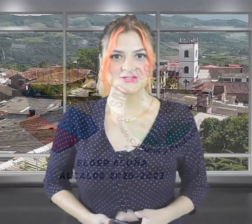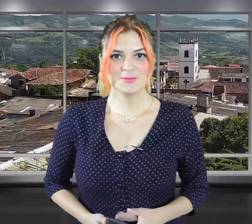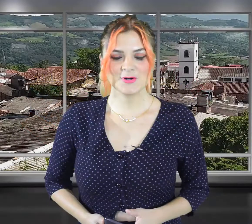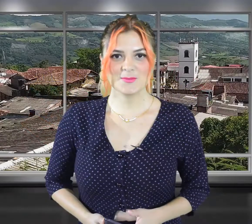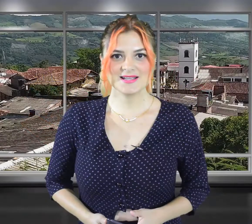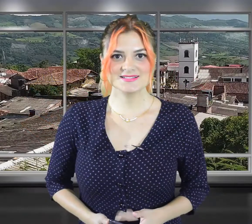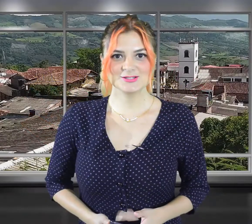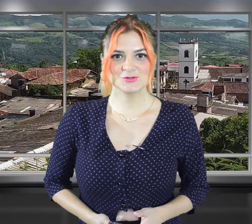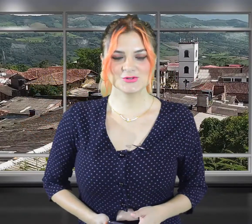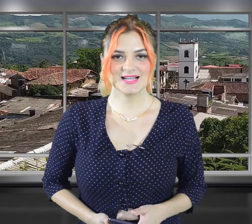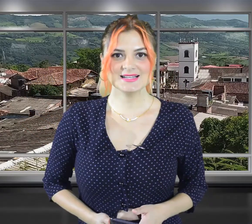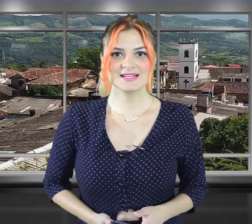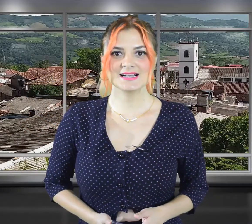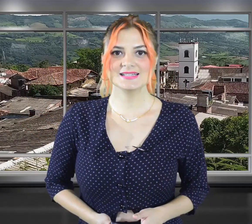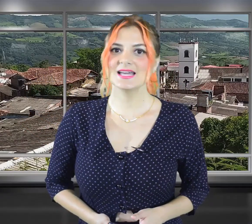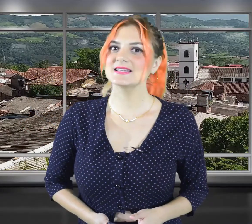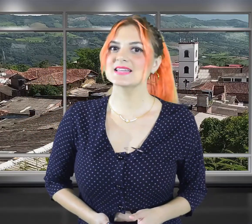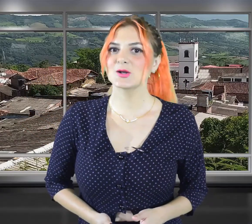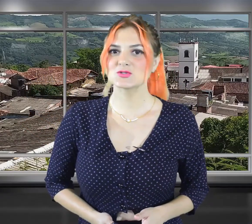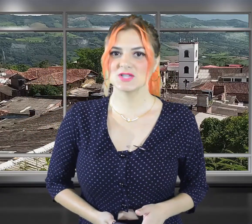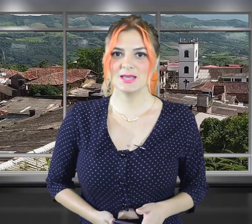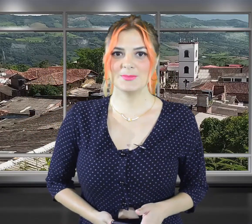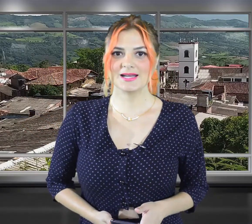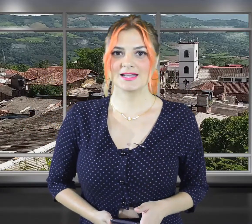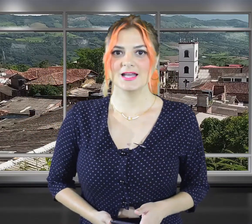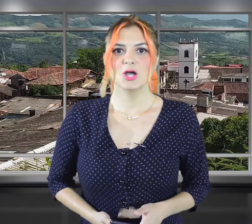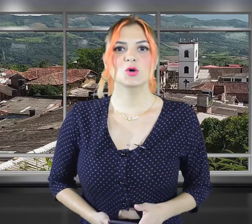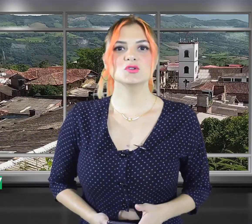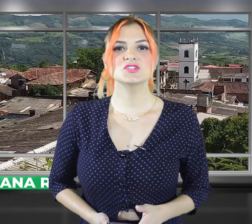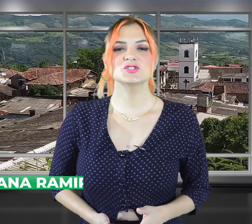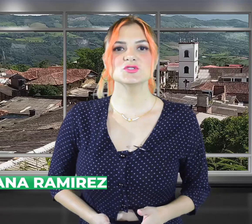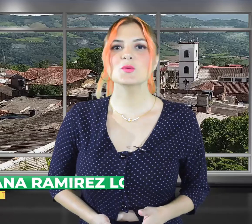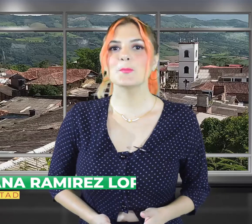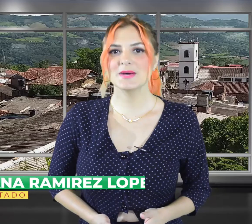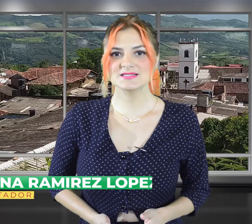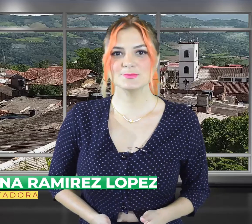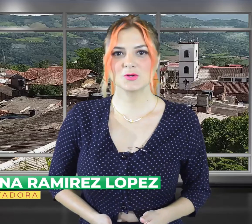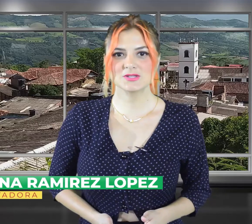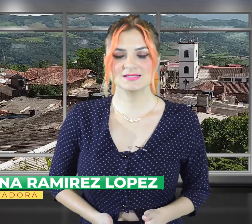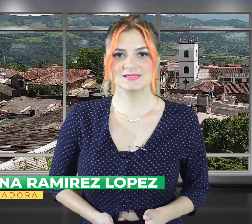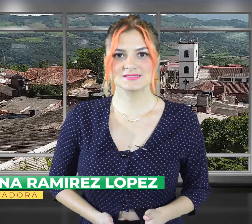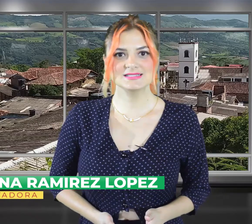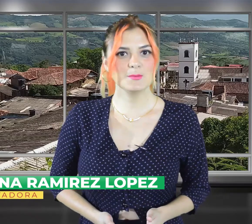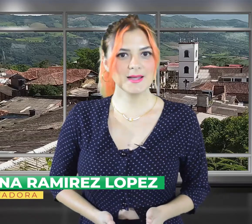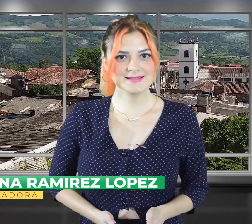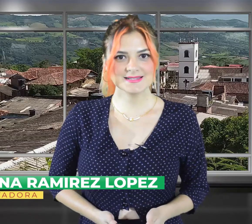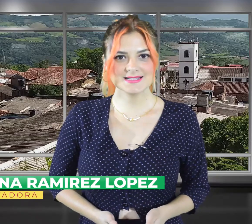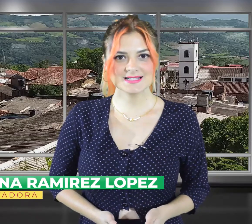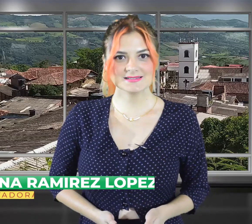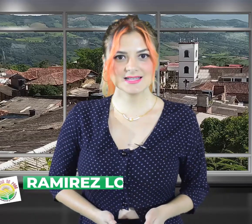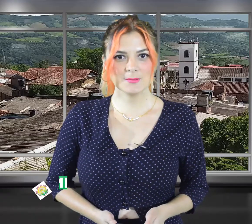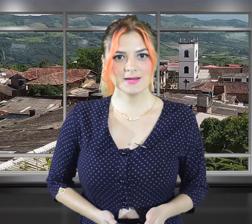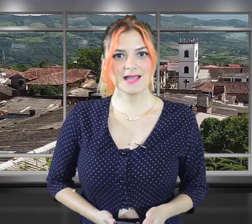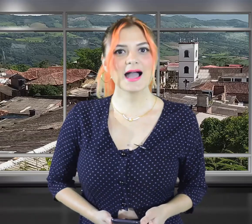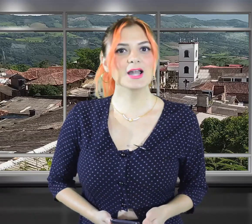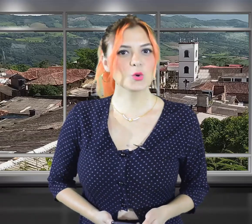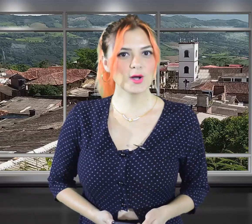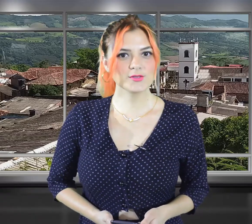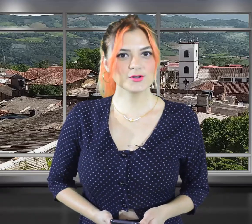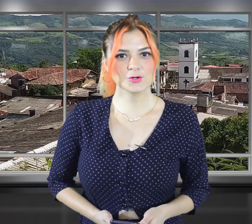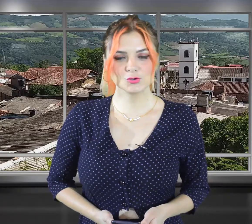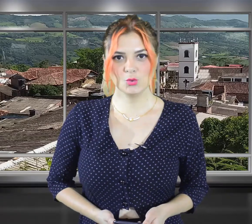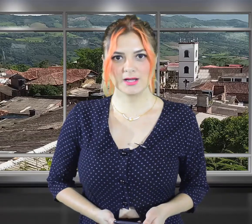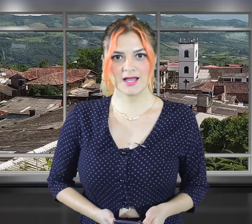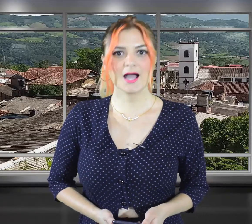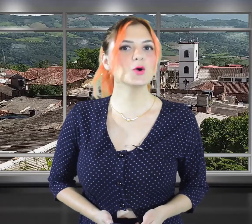Bienvenidos al programa institucional de la Alcaldía de San José de Pare, con los hechos más importantes del 20 de septiembre al